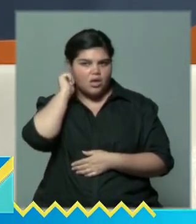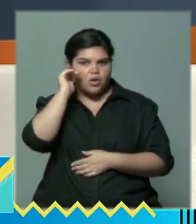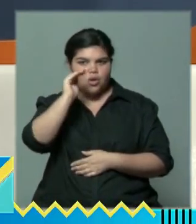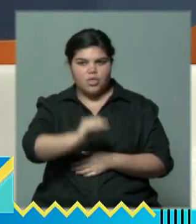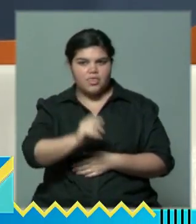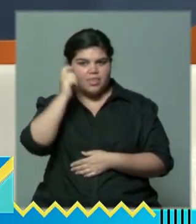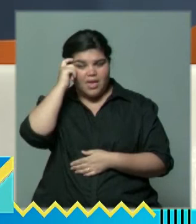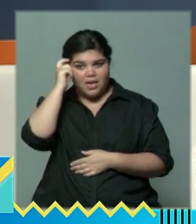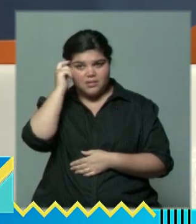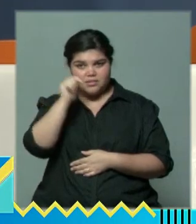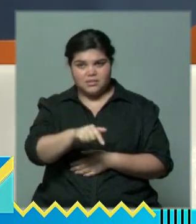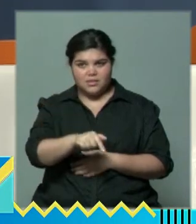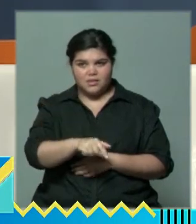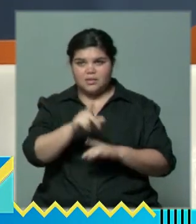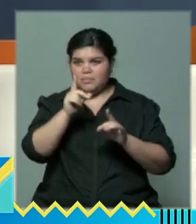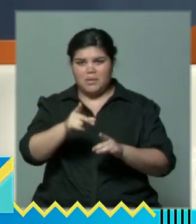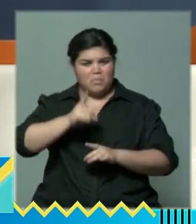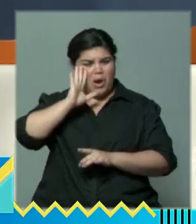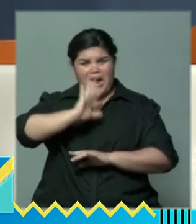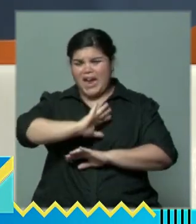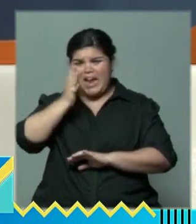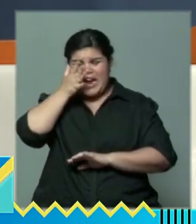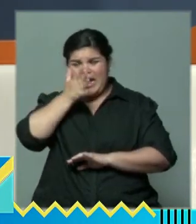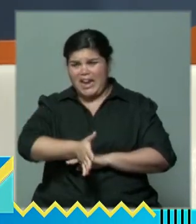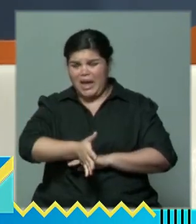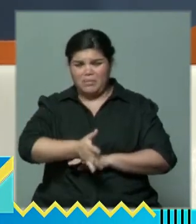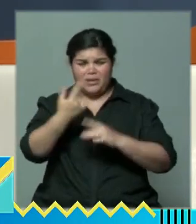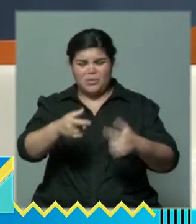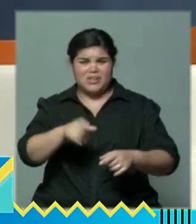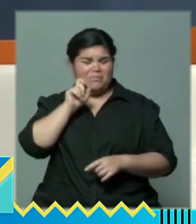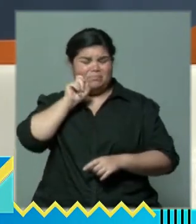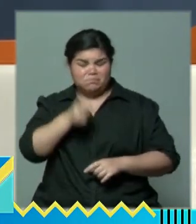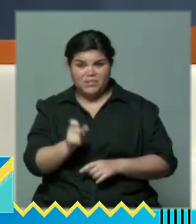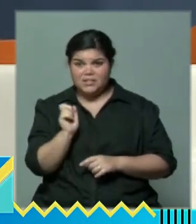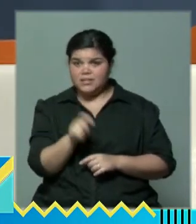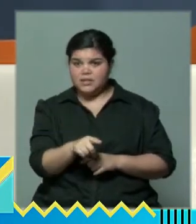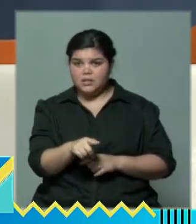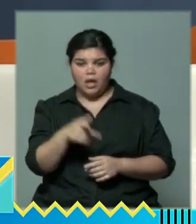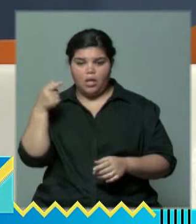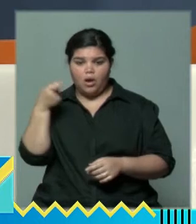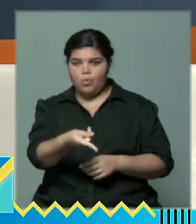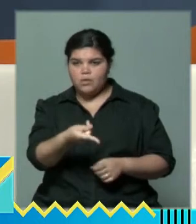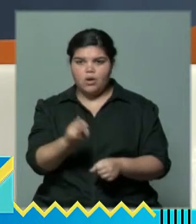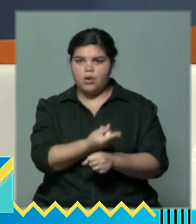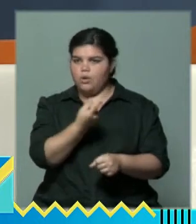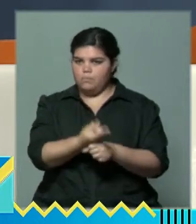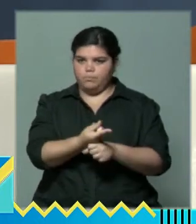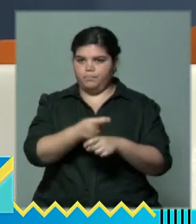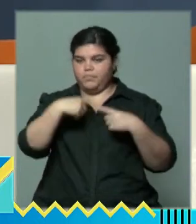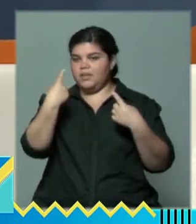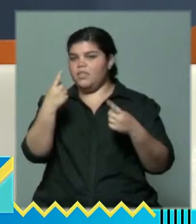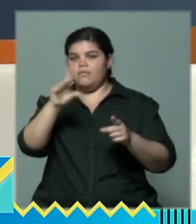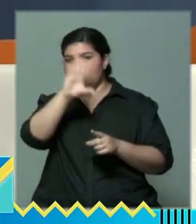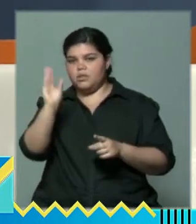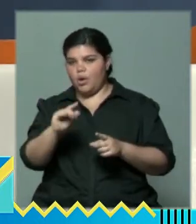un hecho, el más aberrante, el más grave de todo, no puede ser penado por nuestra legislación. Distintos otros criterios, otros países, digamos, pero acá